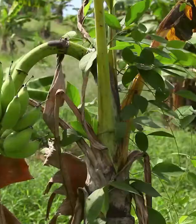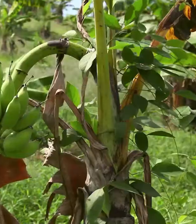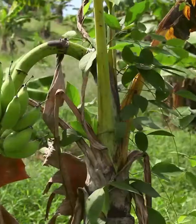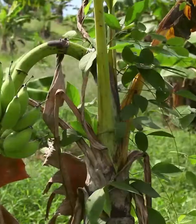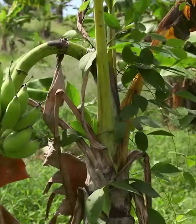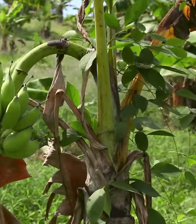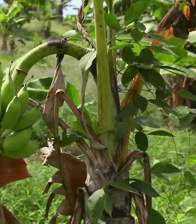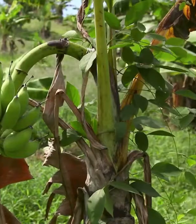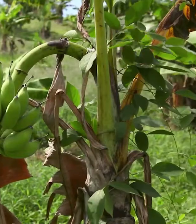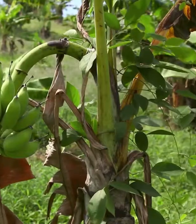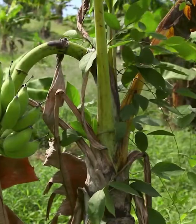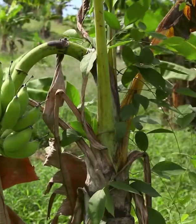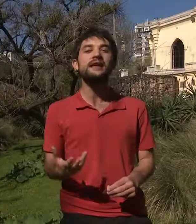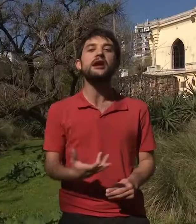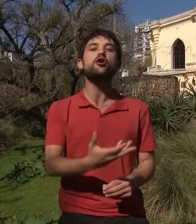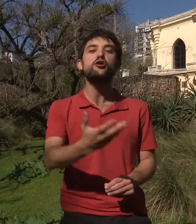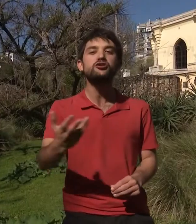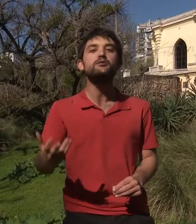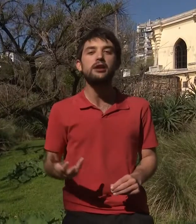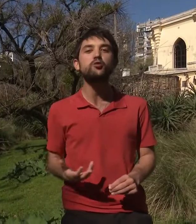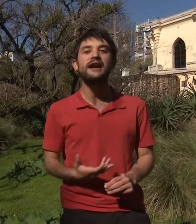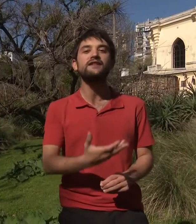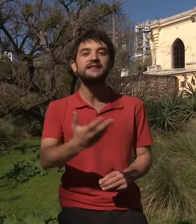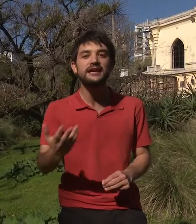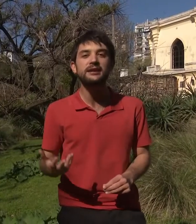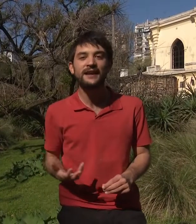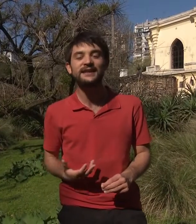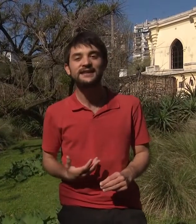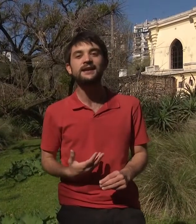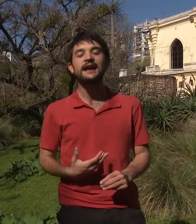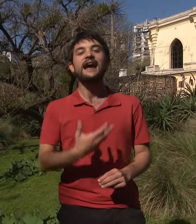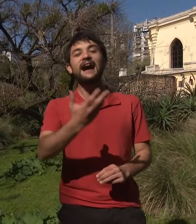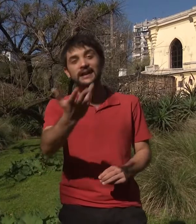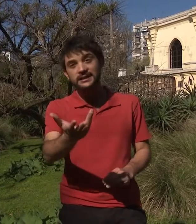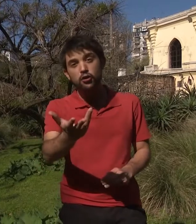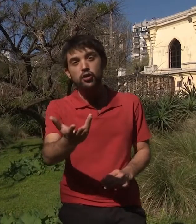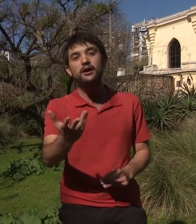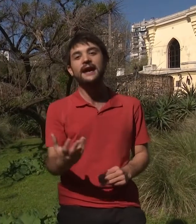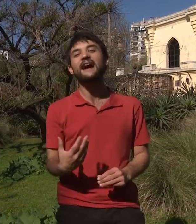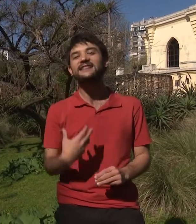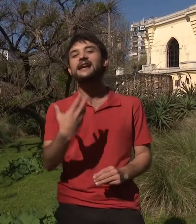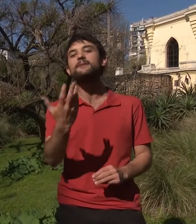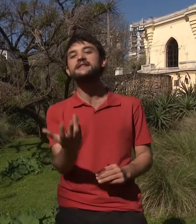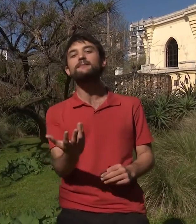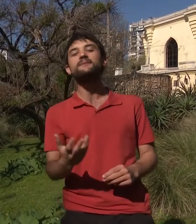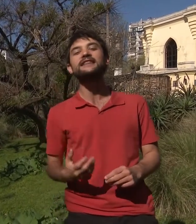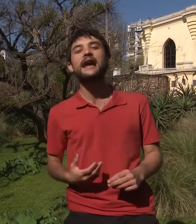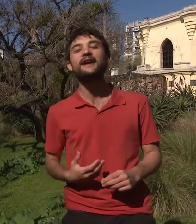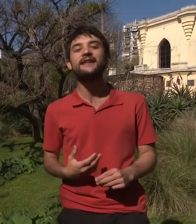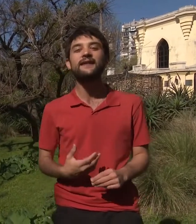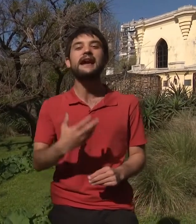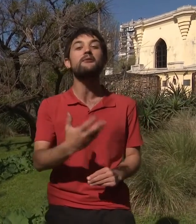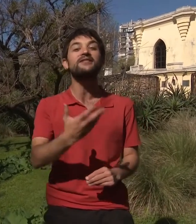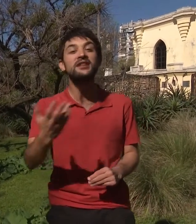muerte de las mismas. Hasta el día de hoy se desconoce una cura eficiente para tratar a este hongo, que ataca principalmente a